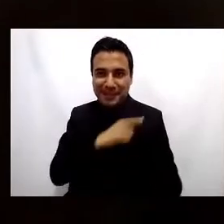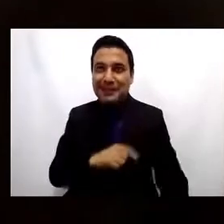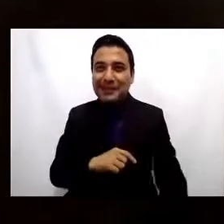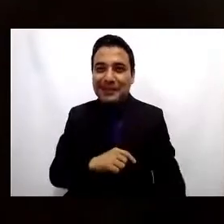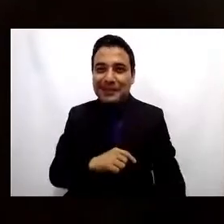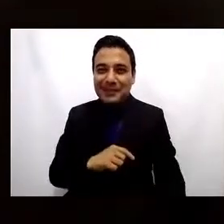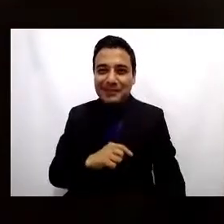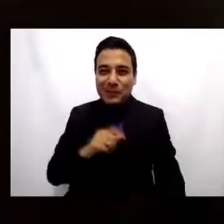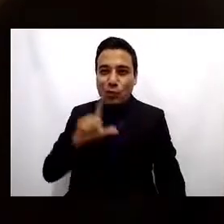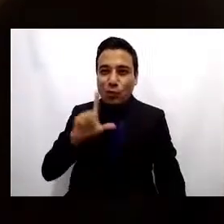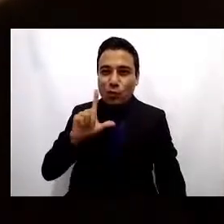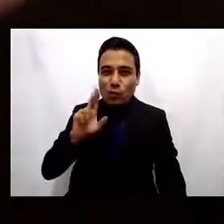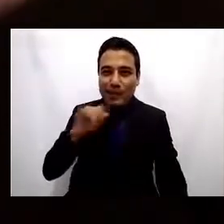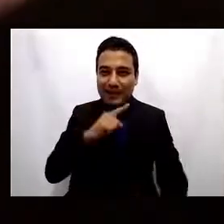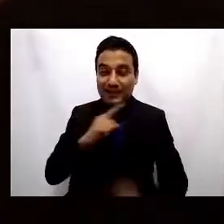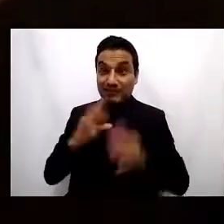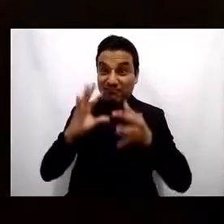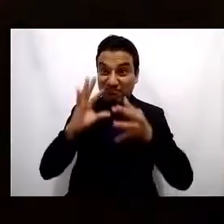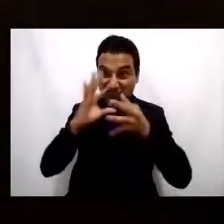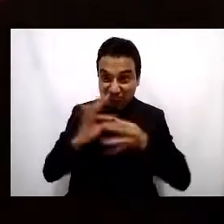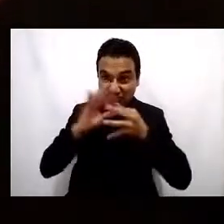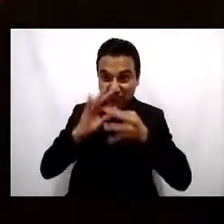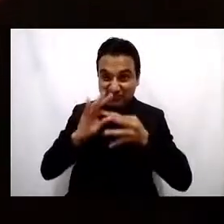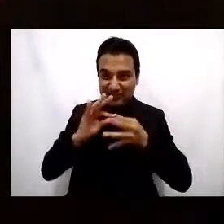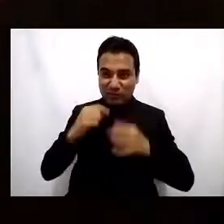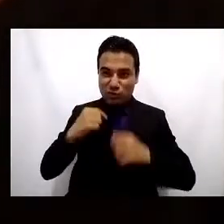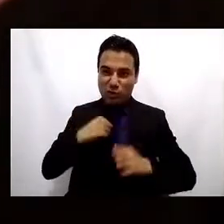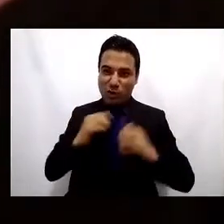esta expectativa,